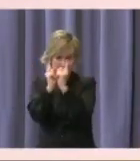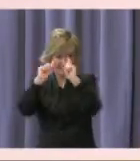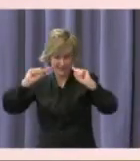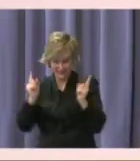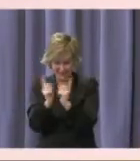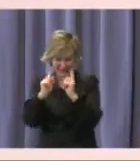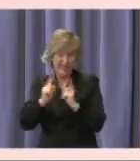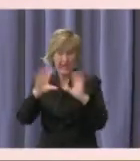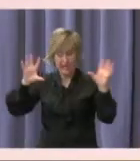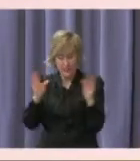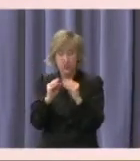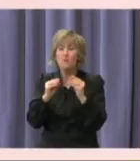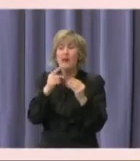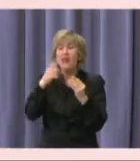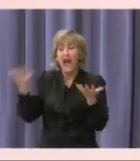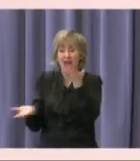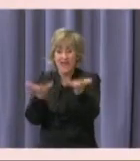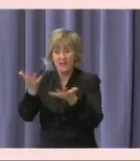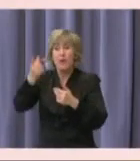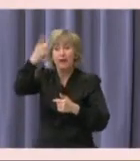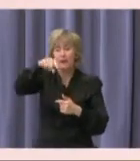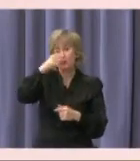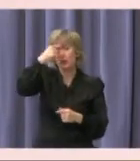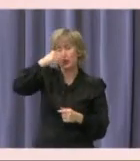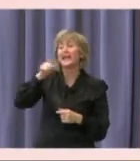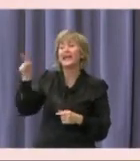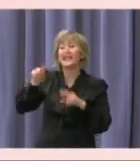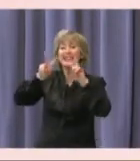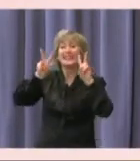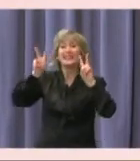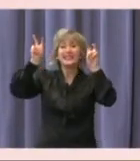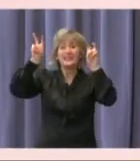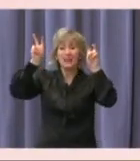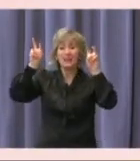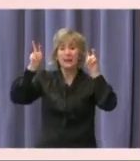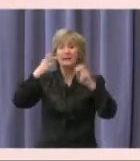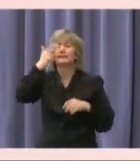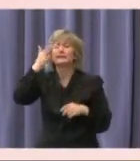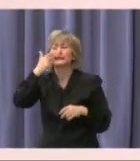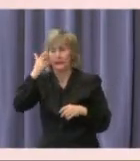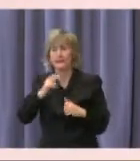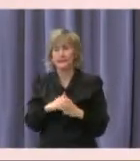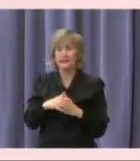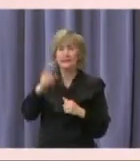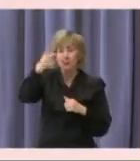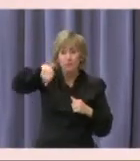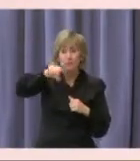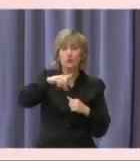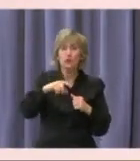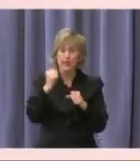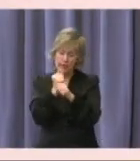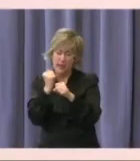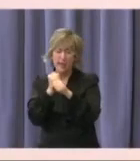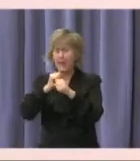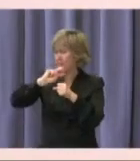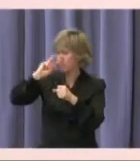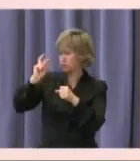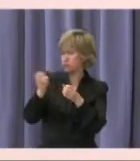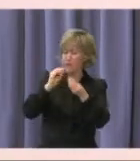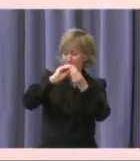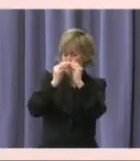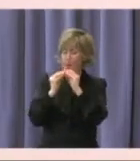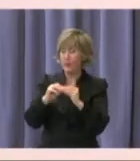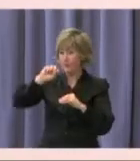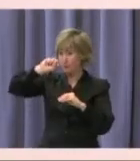todo, para que veáis que es un tema interesante y que está denostado y que se puede trabajar de muchas maneras. Entonces, el primer